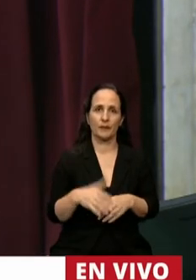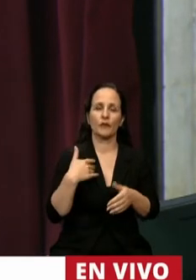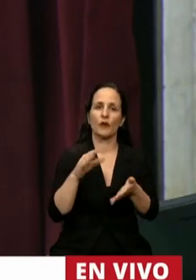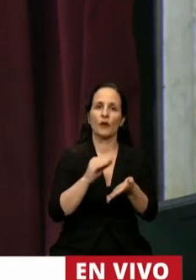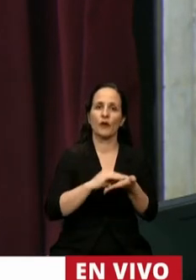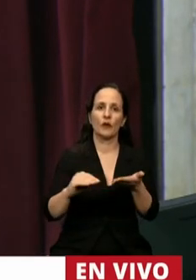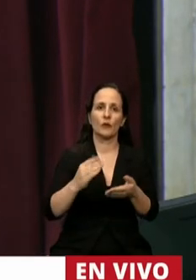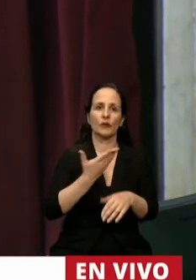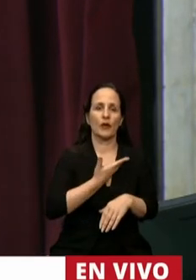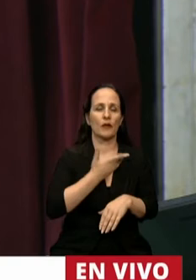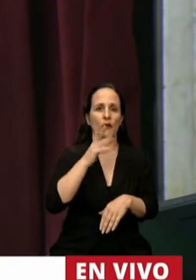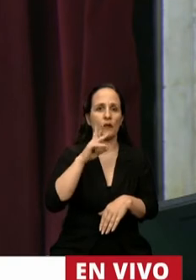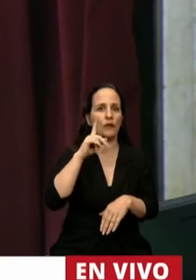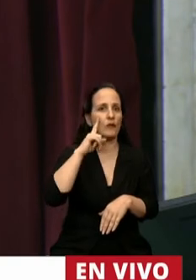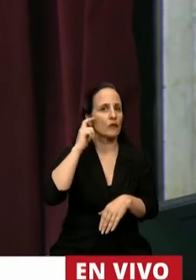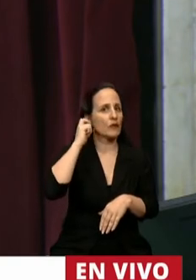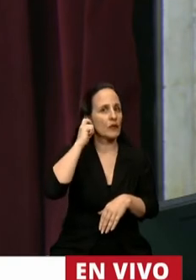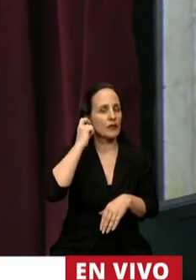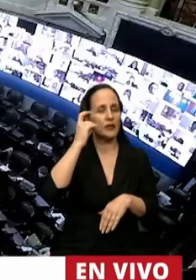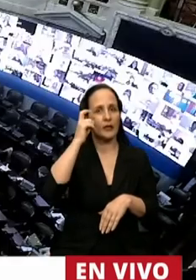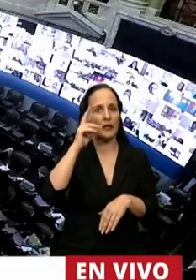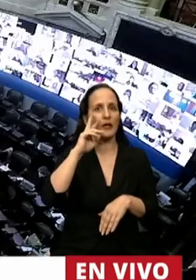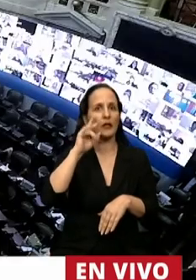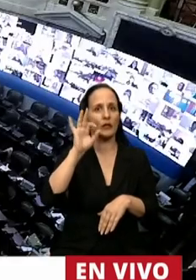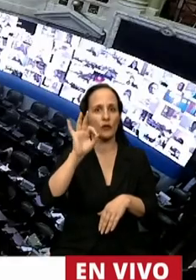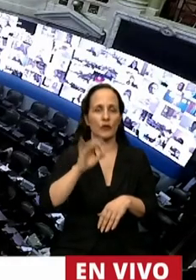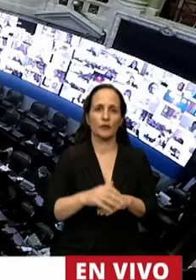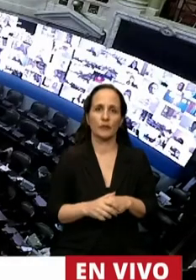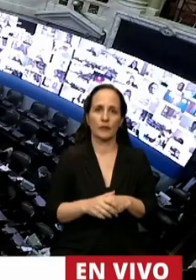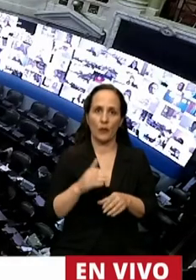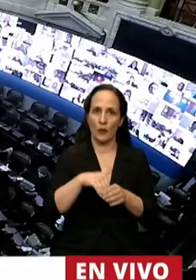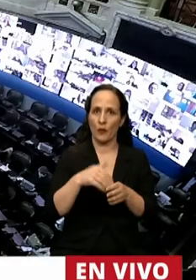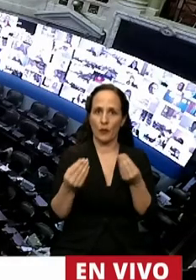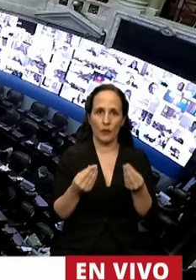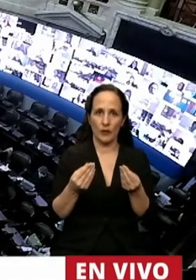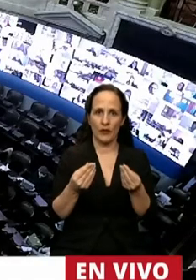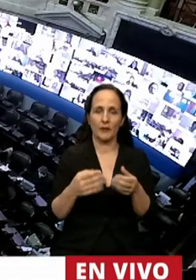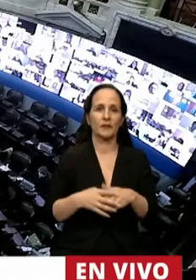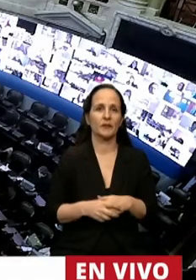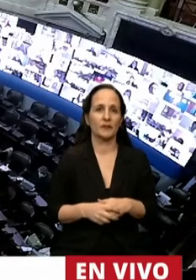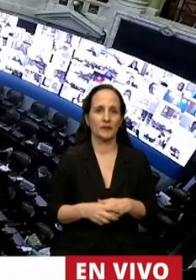Diputado Federico Frigerio, para indicar el sentido de su voto. Ausente a la hora de